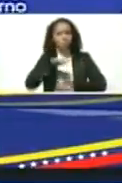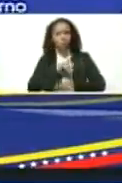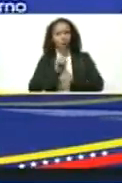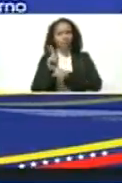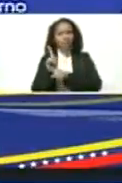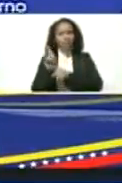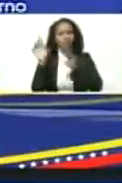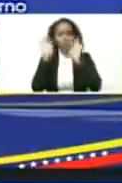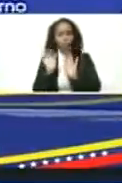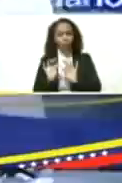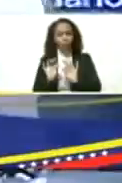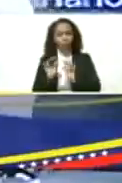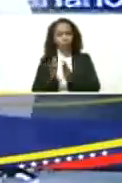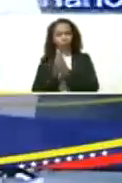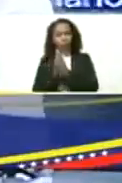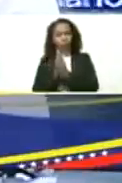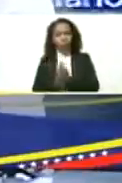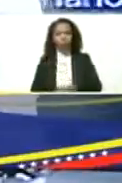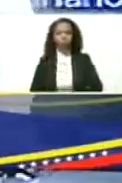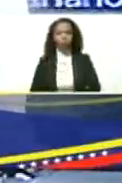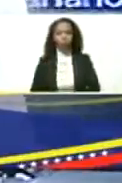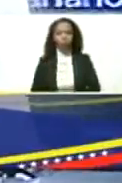dirección? Por favor.